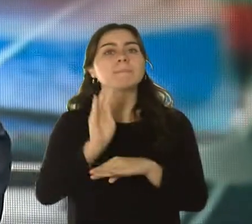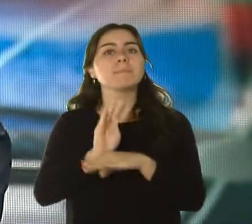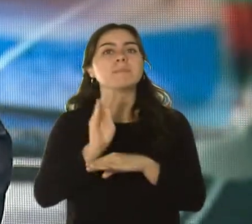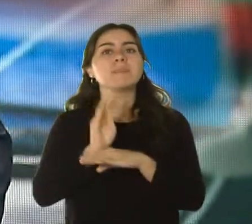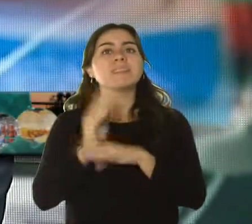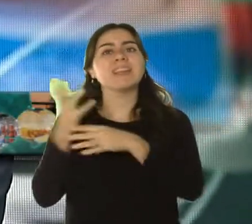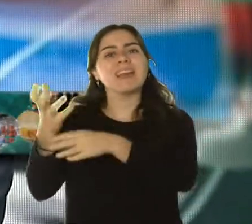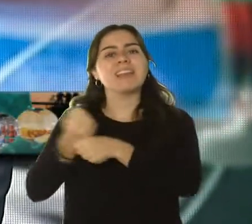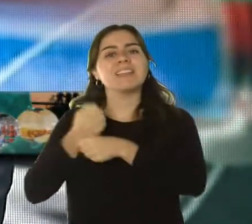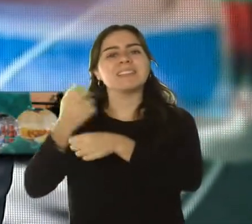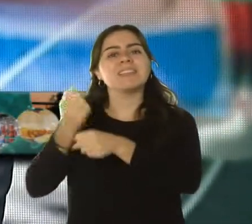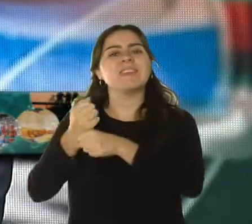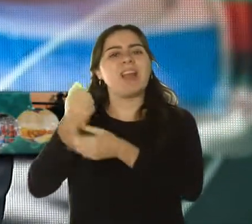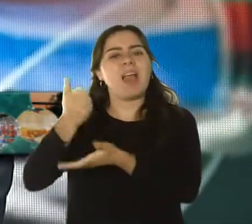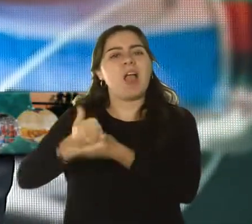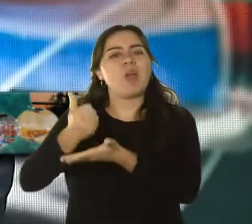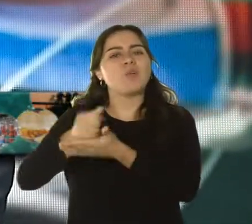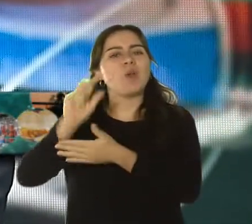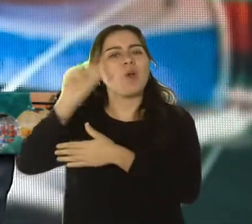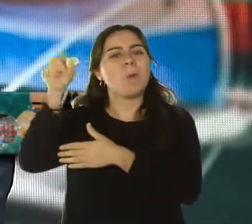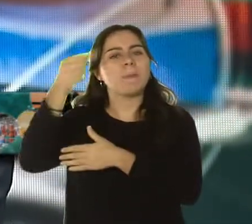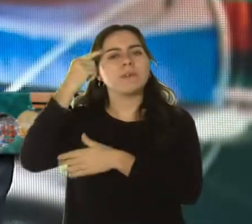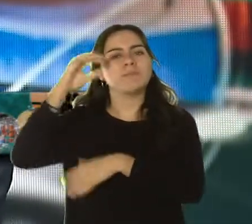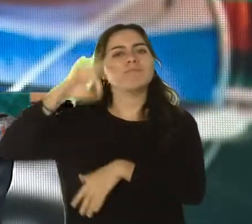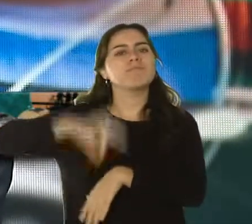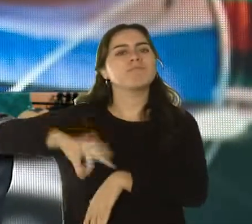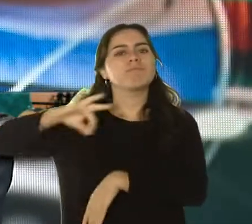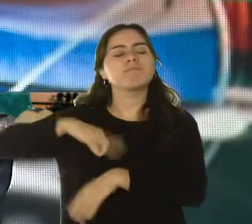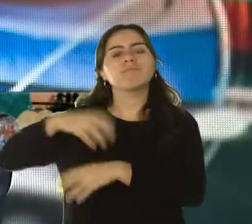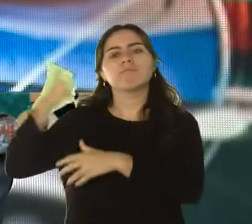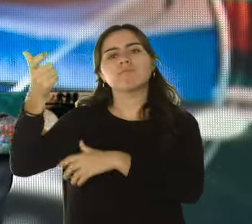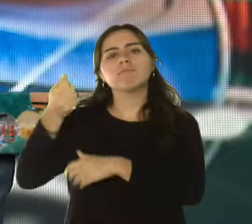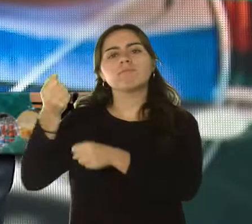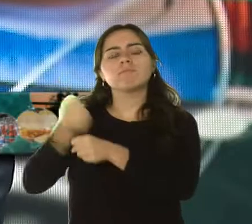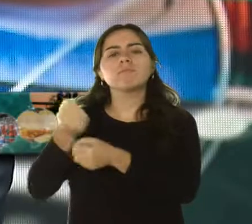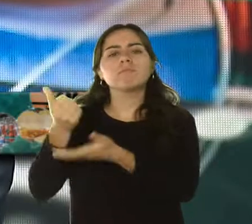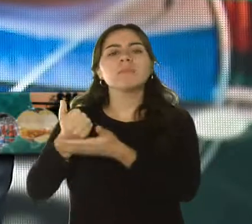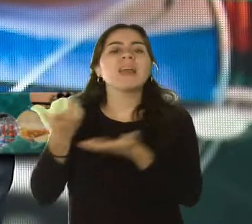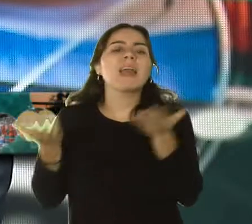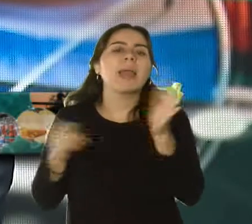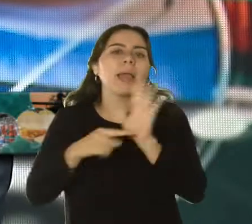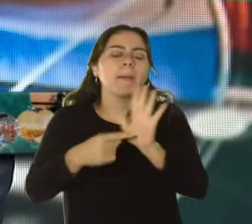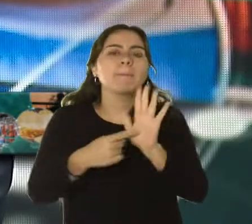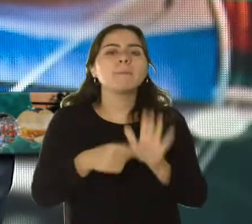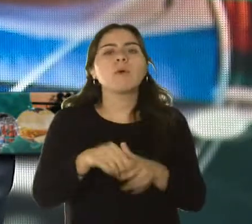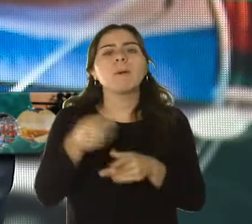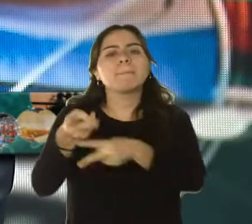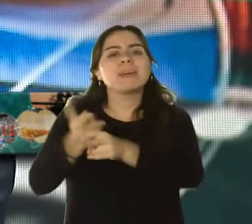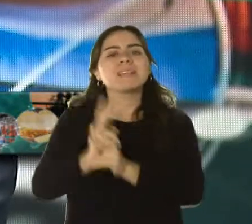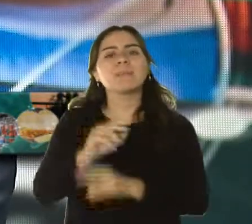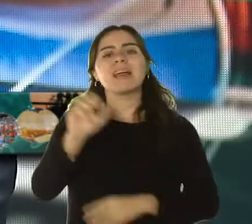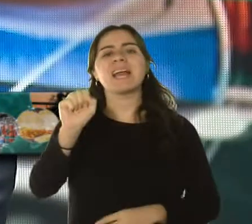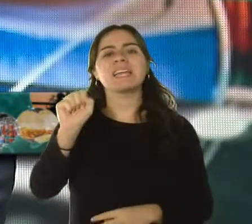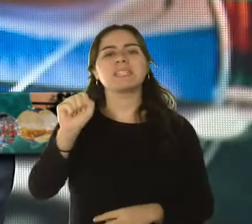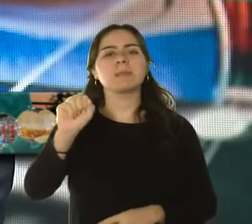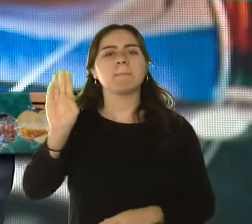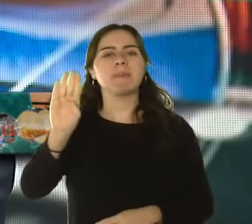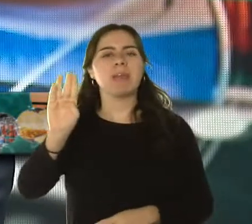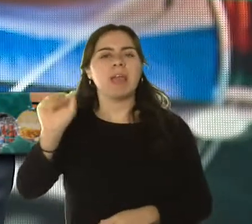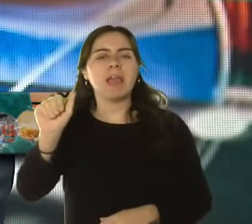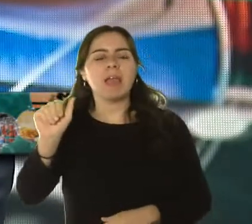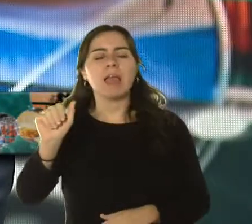estas ayudas gubernamentales. Por ejemplo, los préstamos del Small Business Administration, el SBA, al igual que